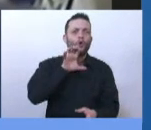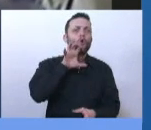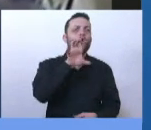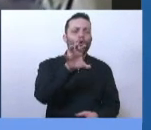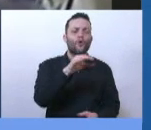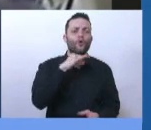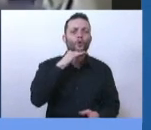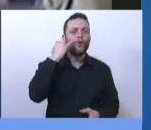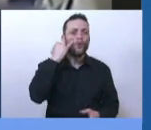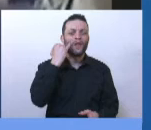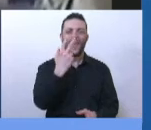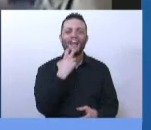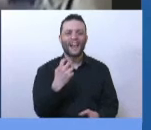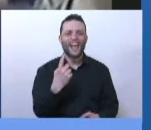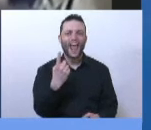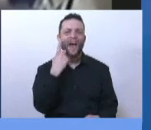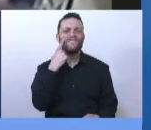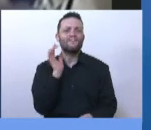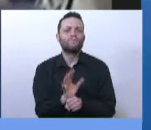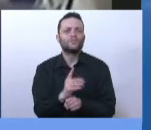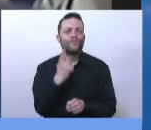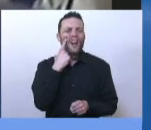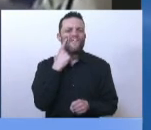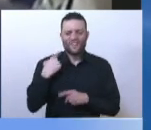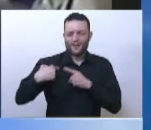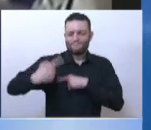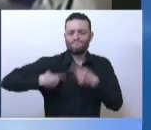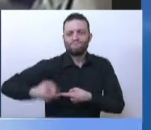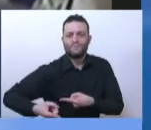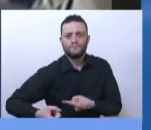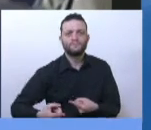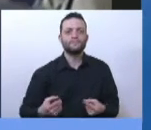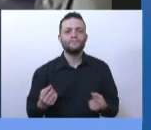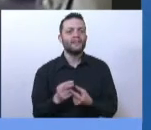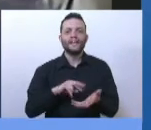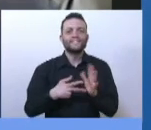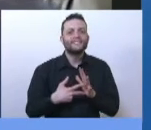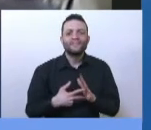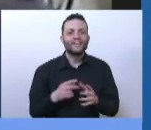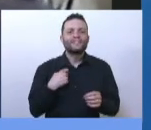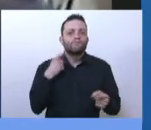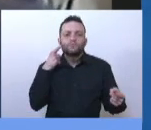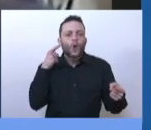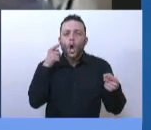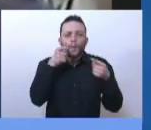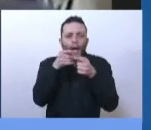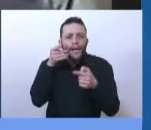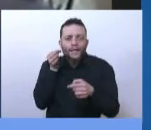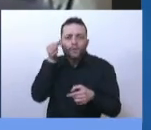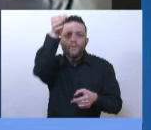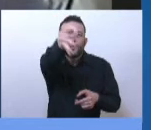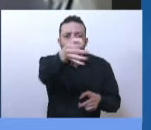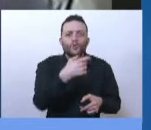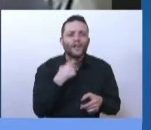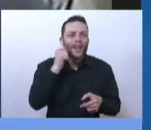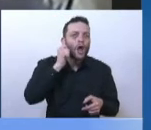Viva. Y ese Jujuy Energía Viva es para los jujeños un objetivo que tenemos que